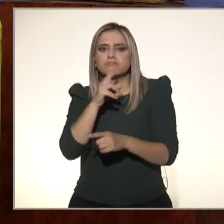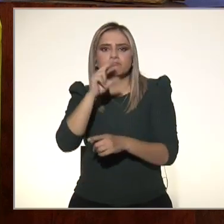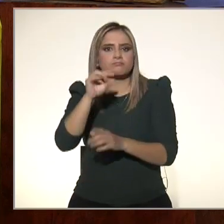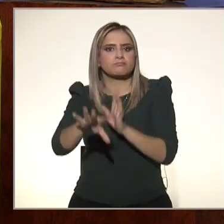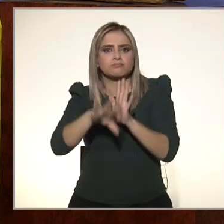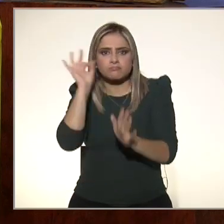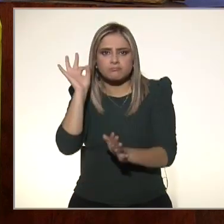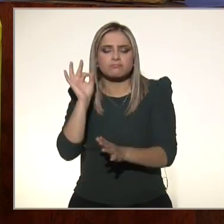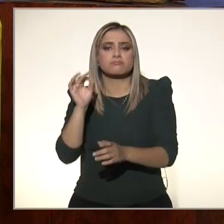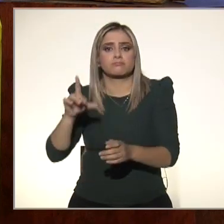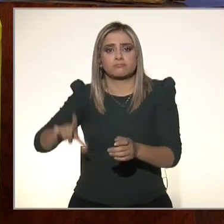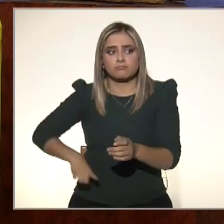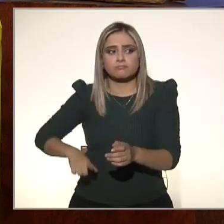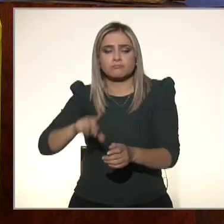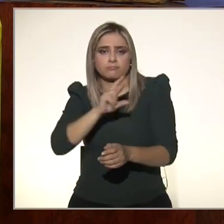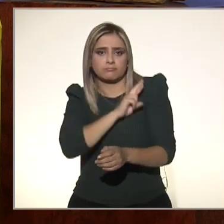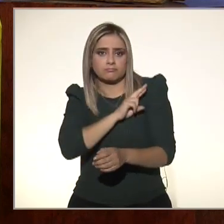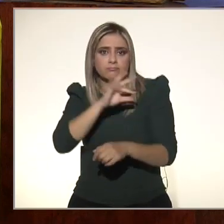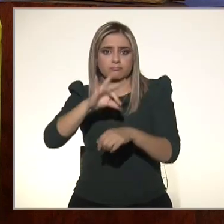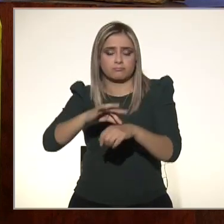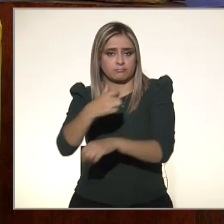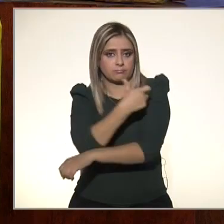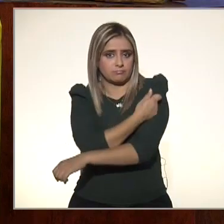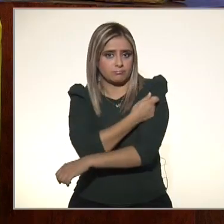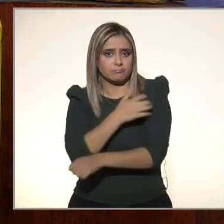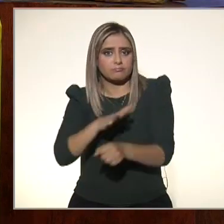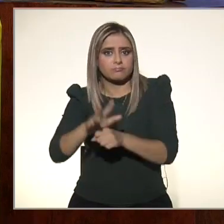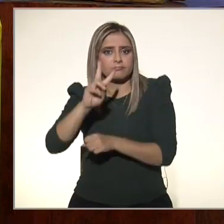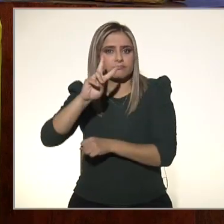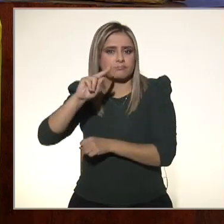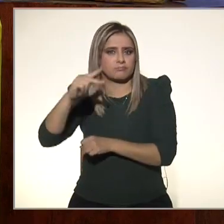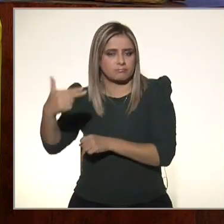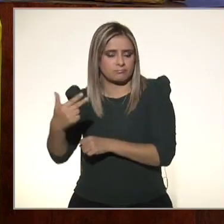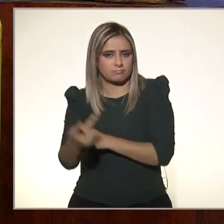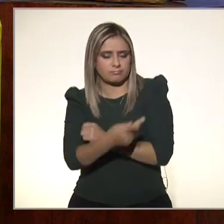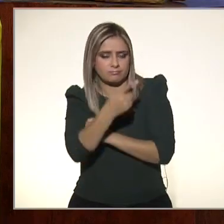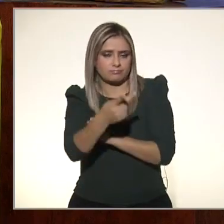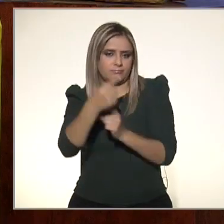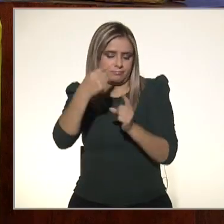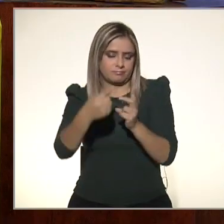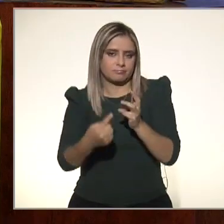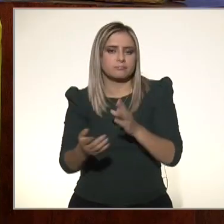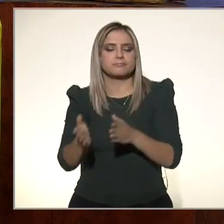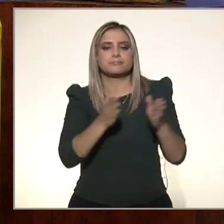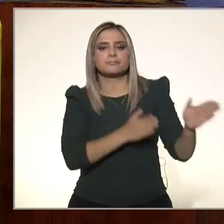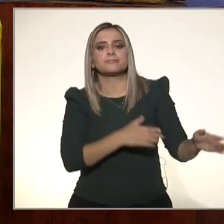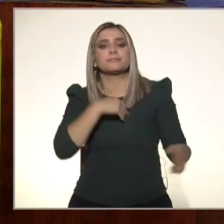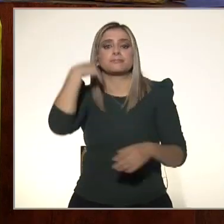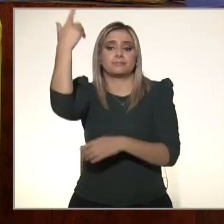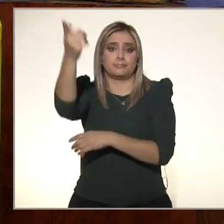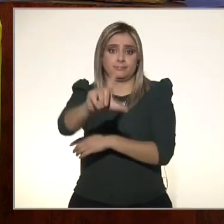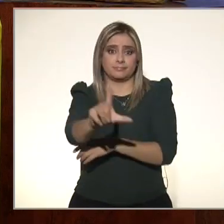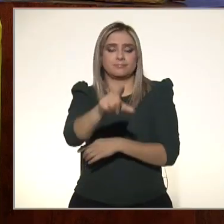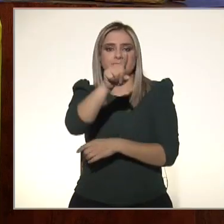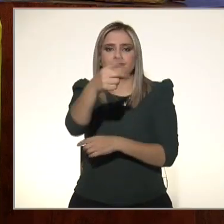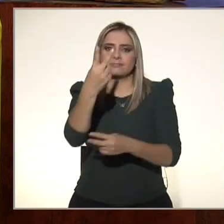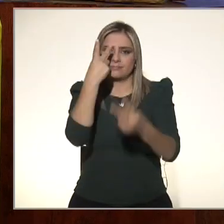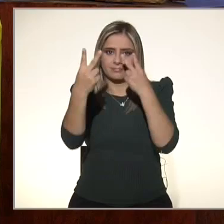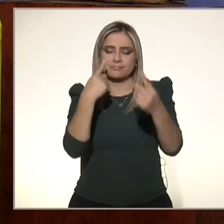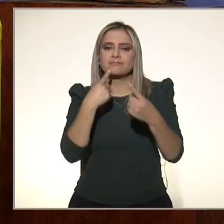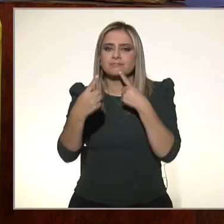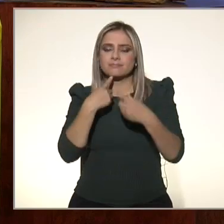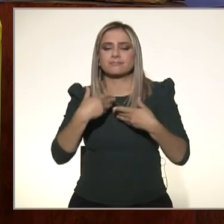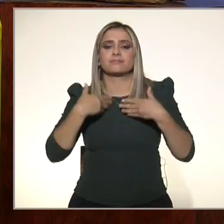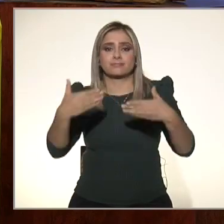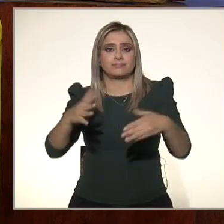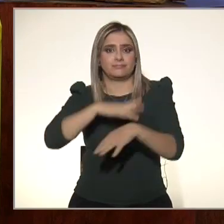privado o cómo le podemos asesorar? En ese sentido, Pepe, y bueno, quiero invitarlos a que el próximo lunes no se pierdan Diálogos en Confianza porque el